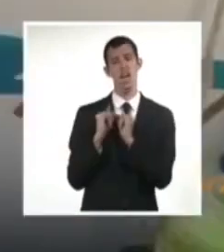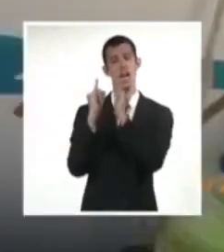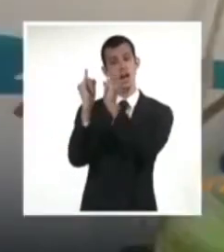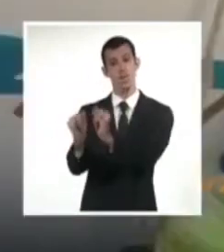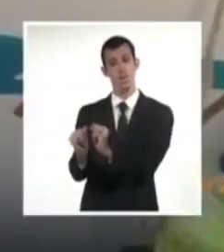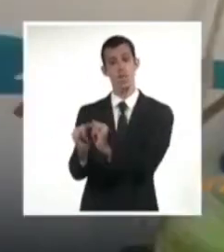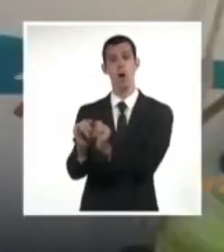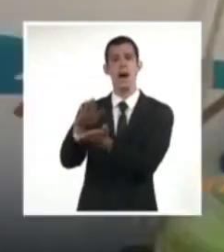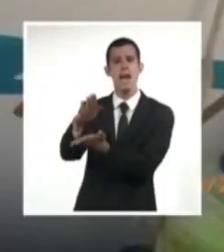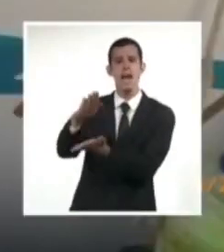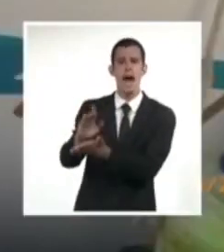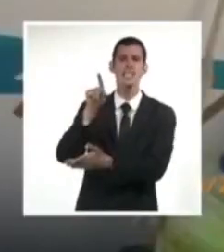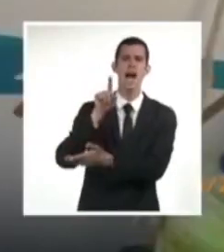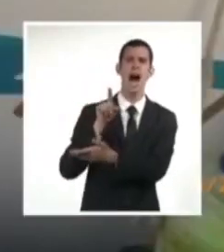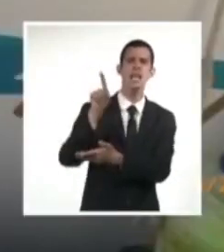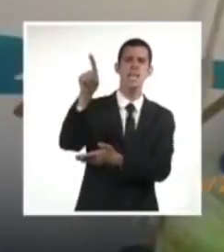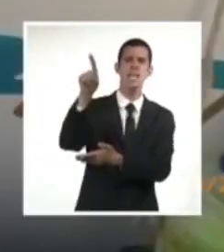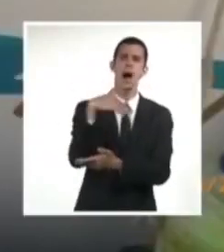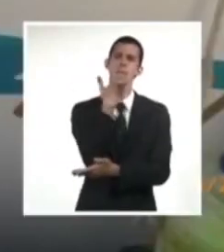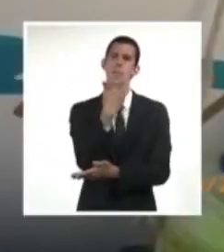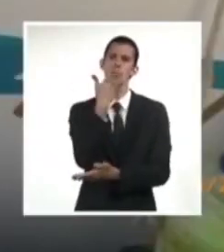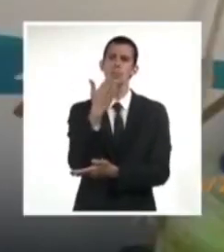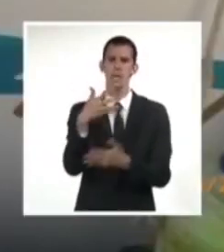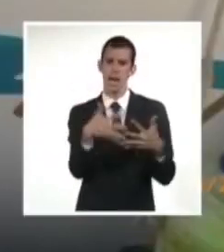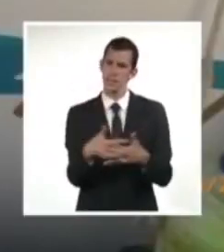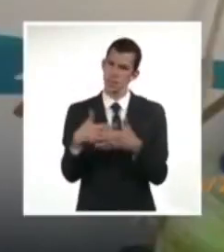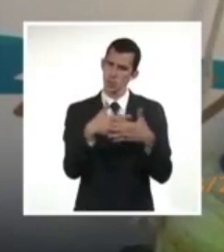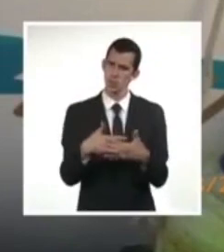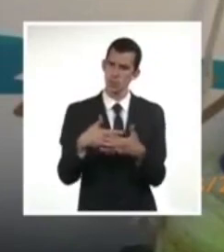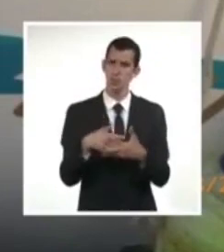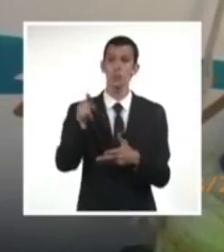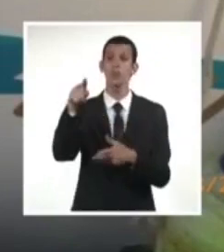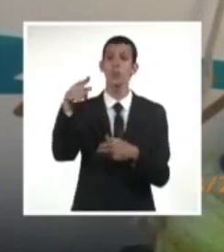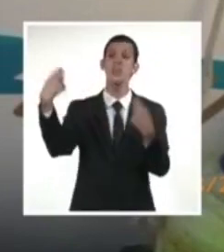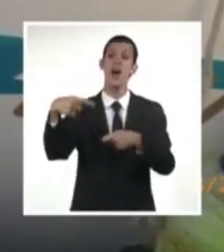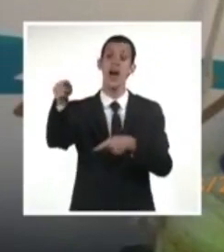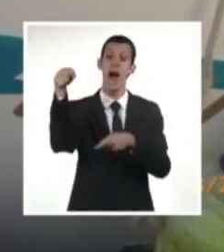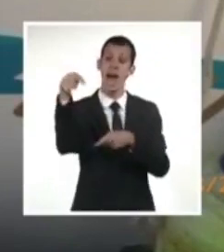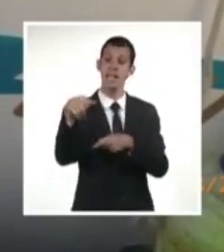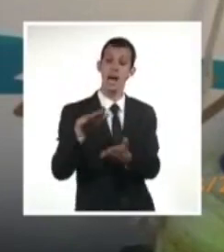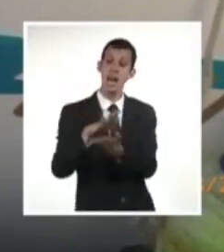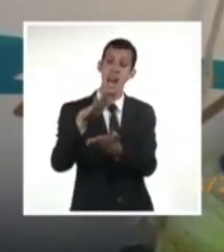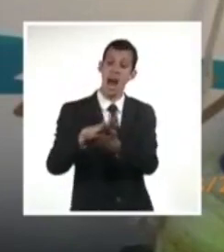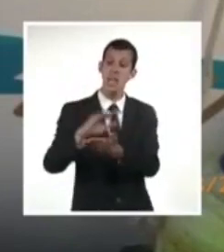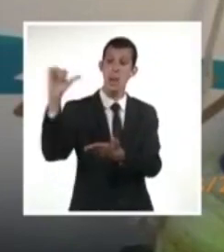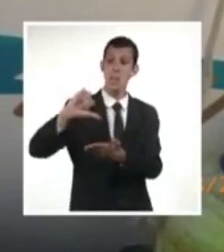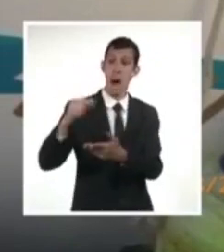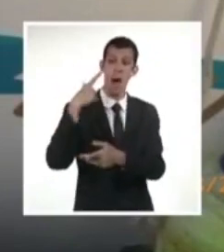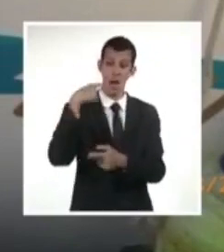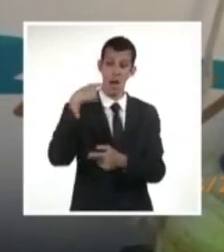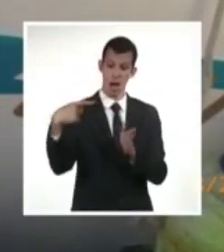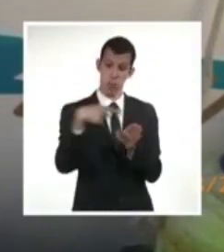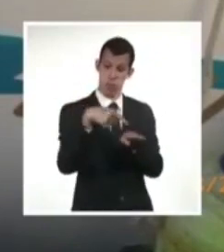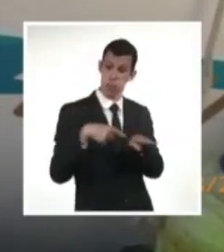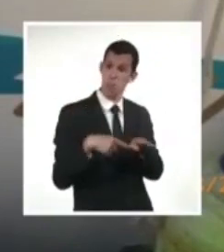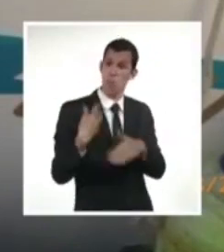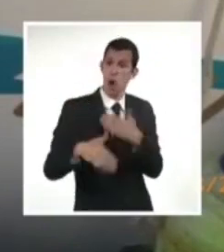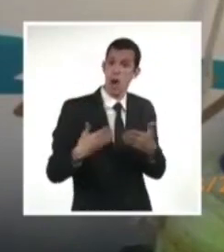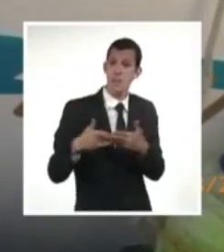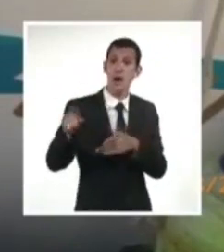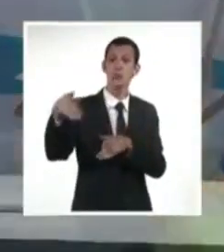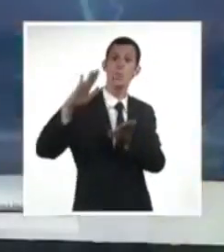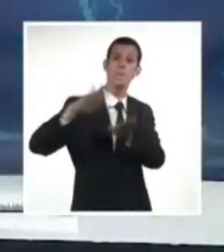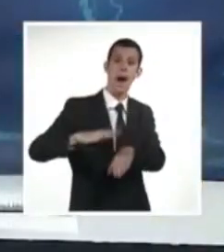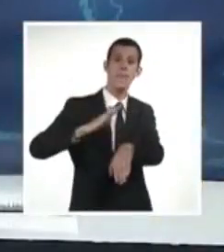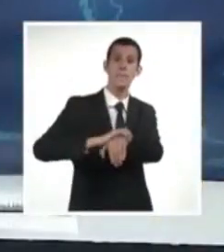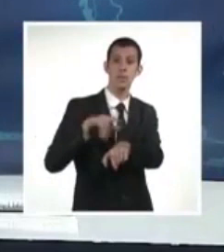ocasiones los hemos denunciado y los compañeros de frei o no se envíen lo que estoy diciendo y también